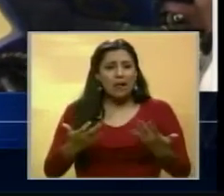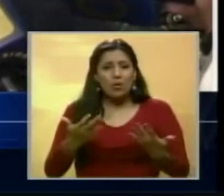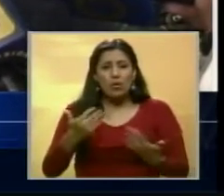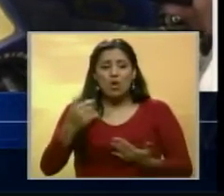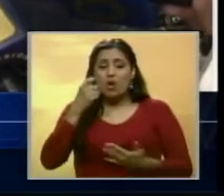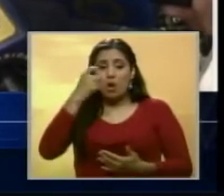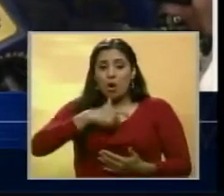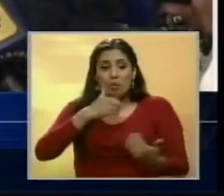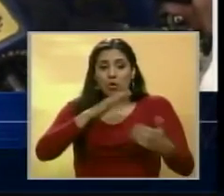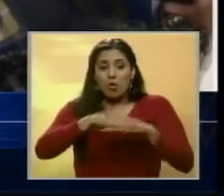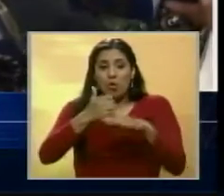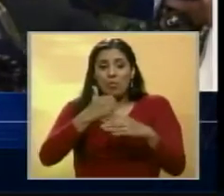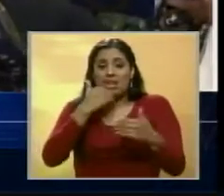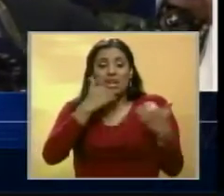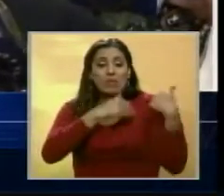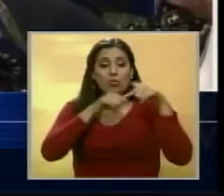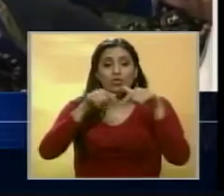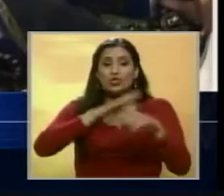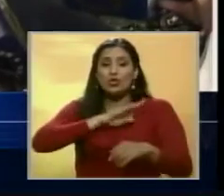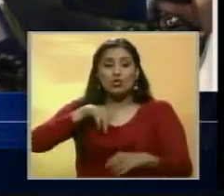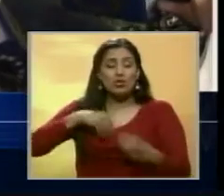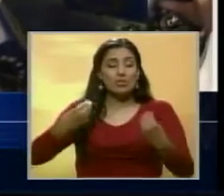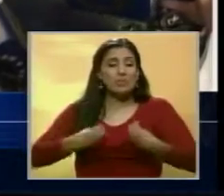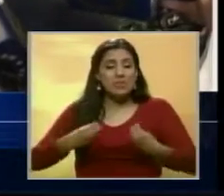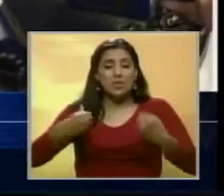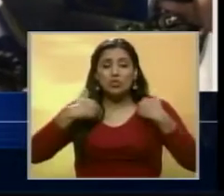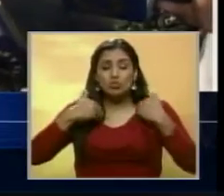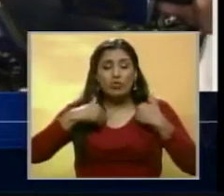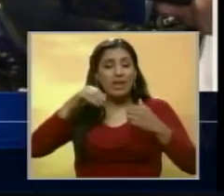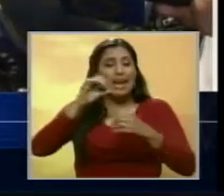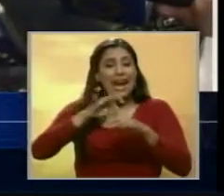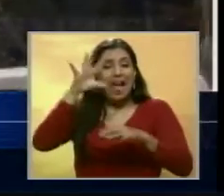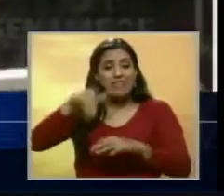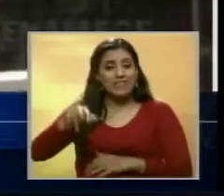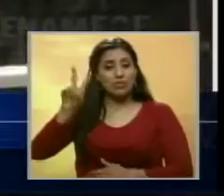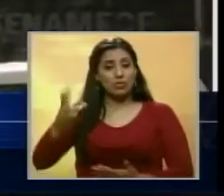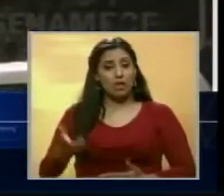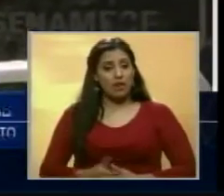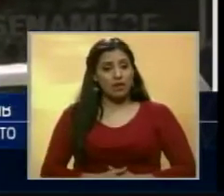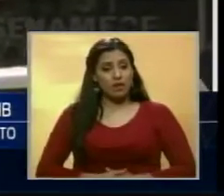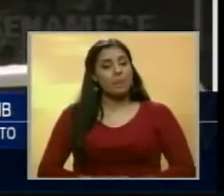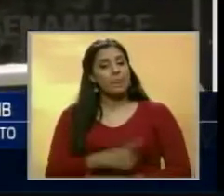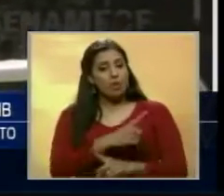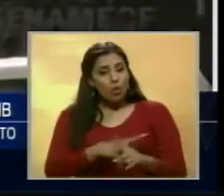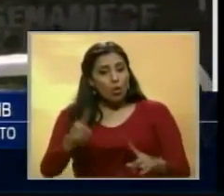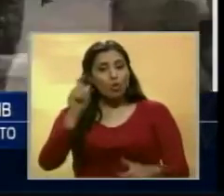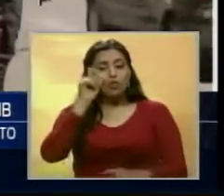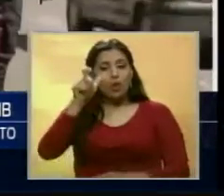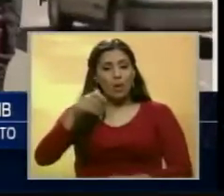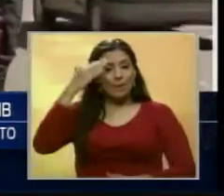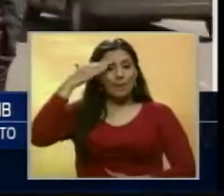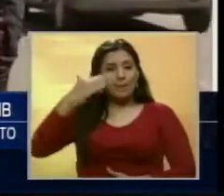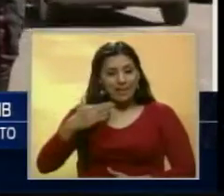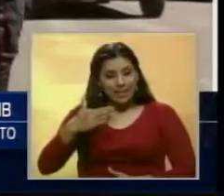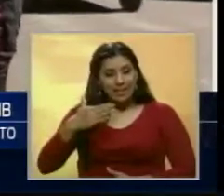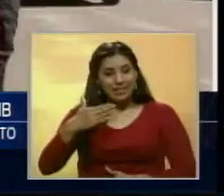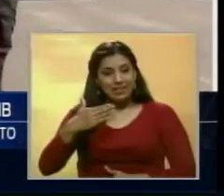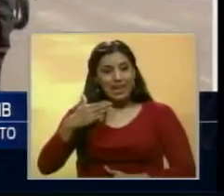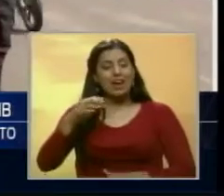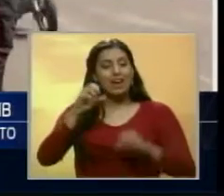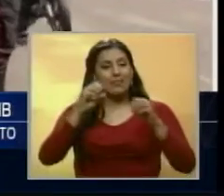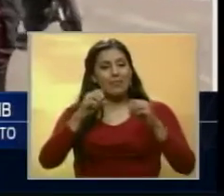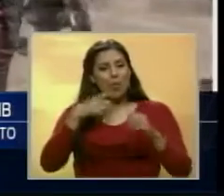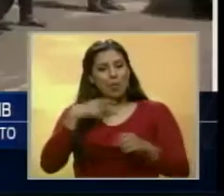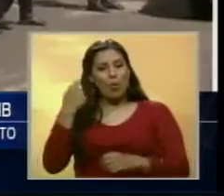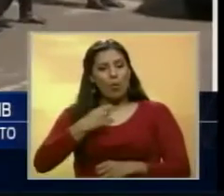se le escapa de la mano, yo no sé a quién, porque estamos viviendo una situación muy crítica. En otro hecho, el sargento primero de la Guardia Nacional